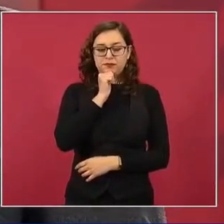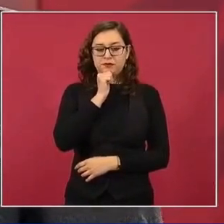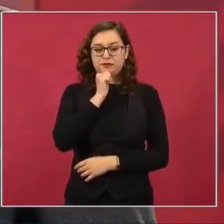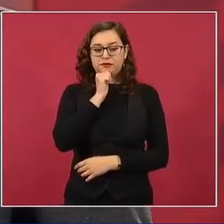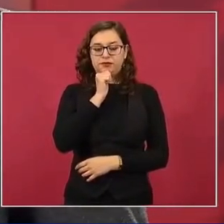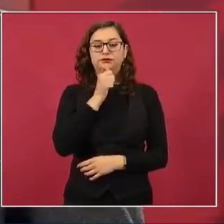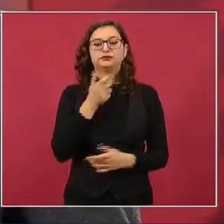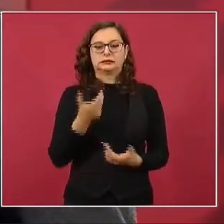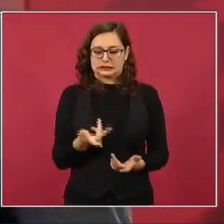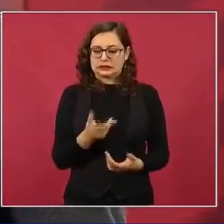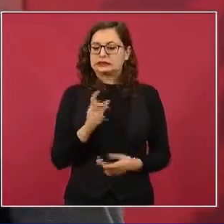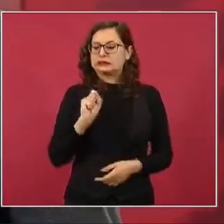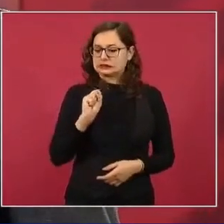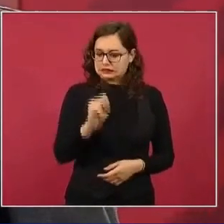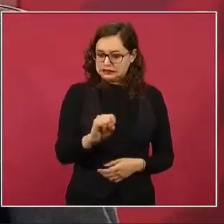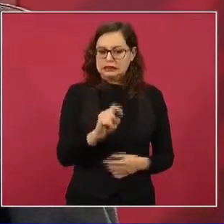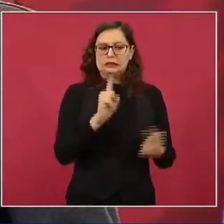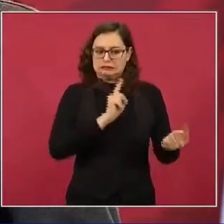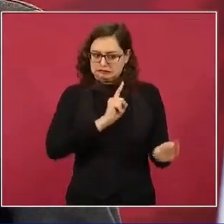recibirla,